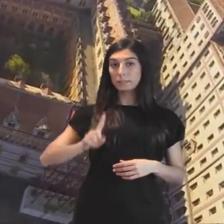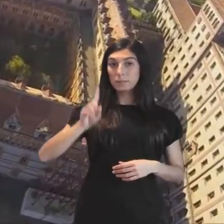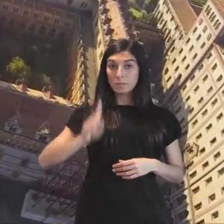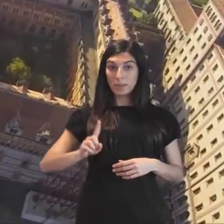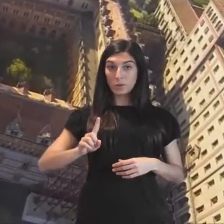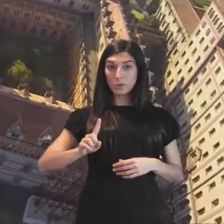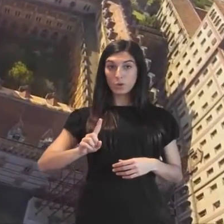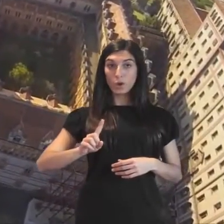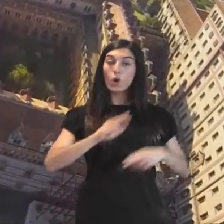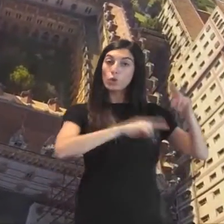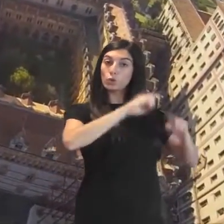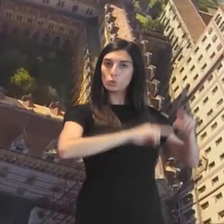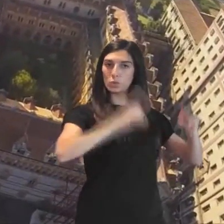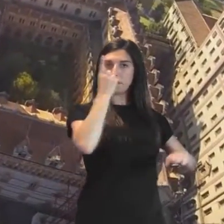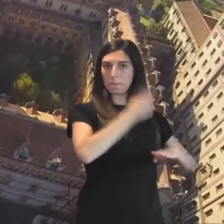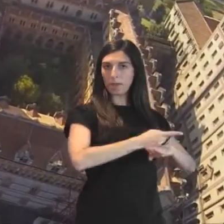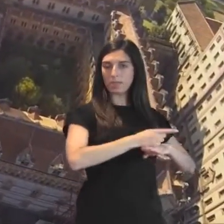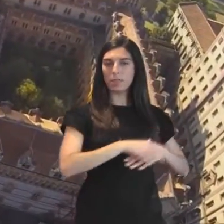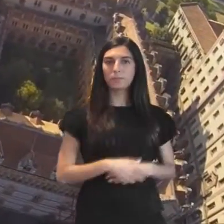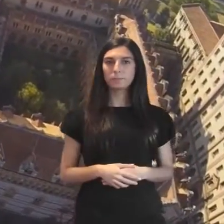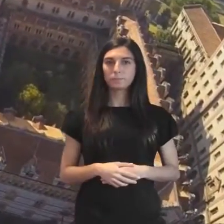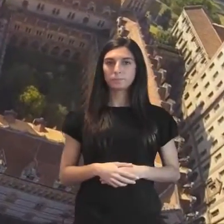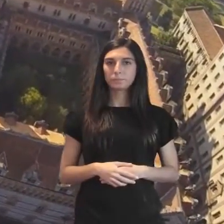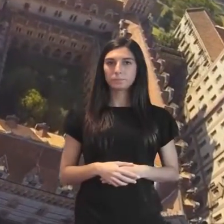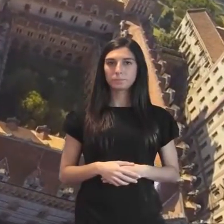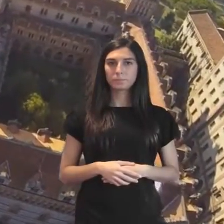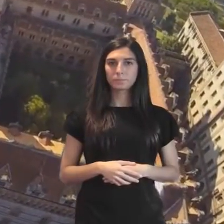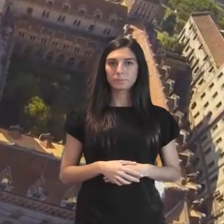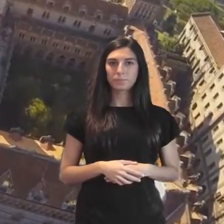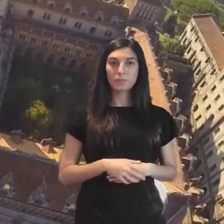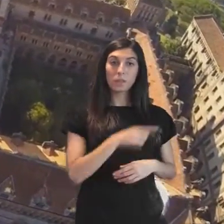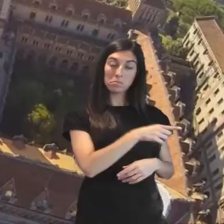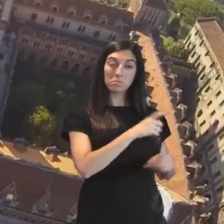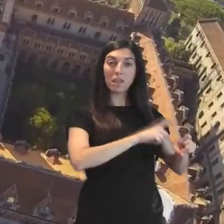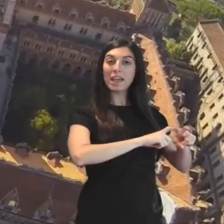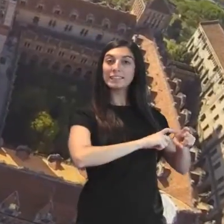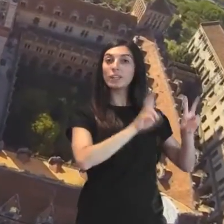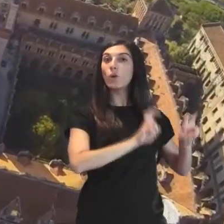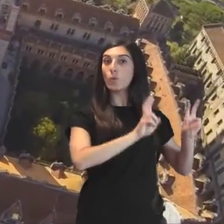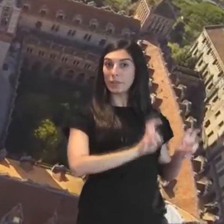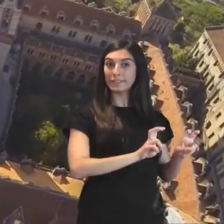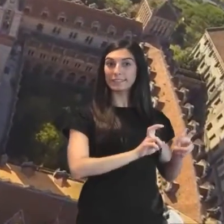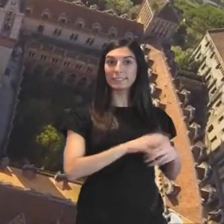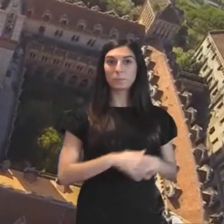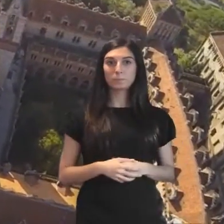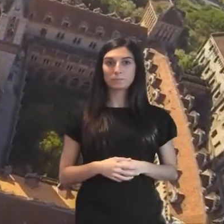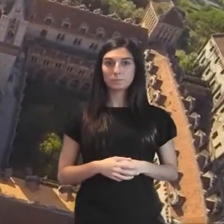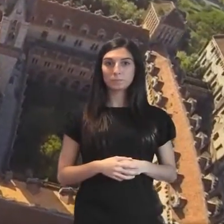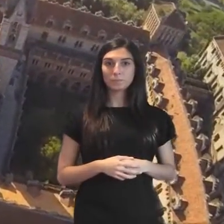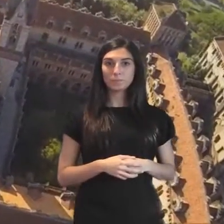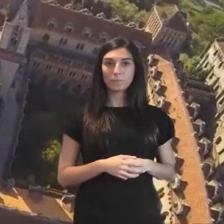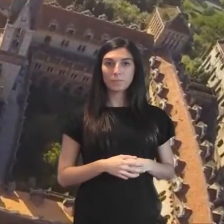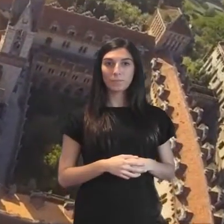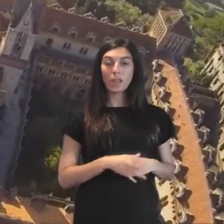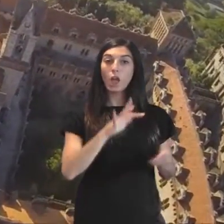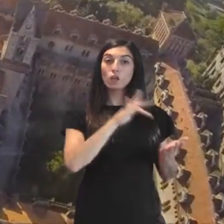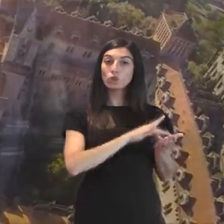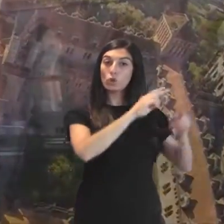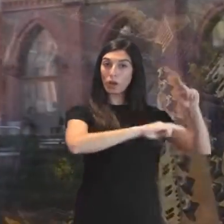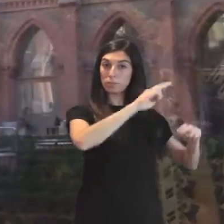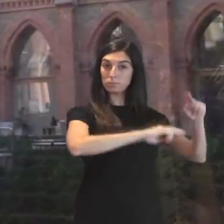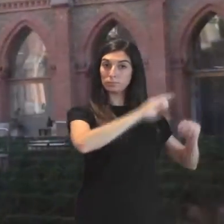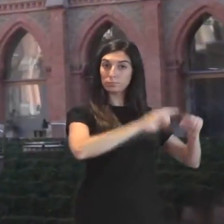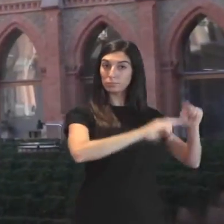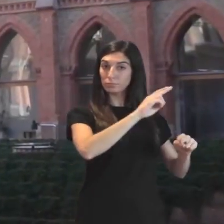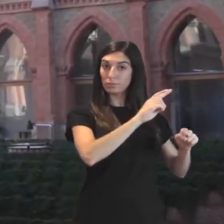podemos diferenciar dos fases. La primera corresponde al exterior. En ella interviene Martorell, quien lo organiza en torno a dos patios. Uno mayor,